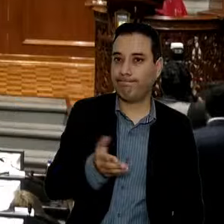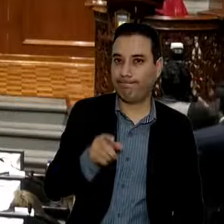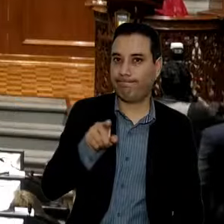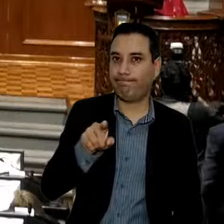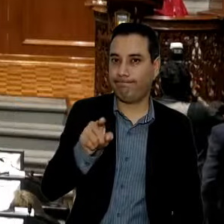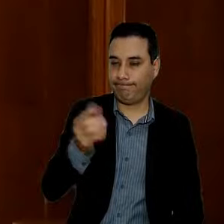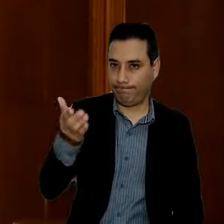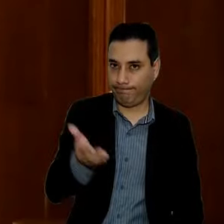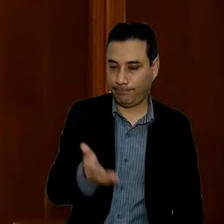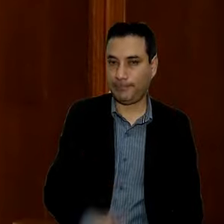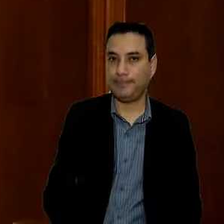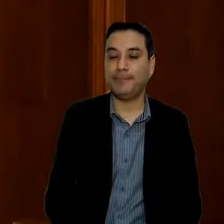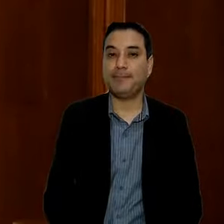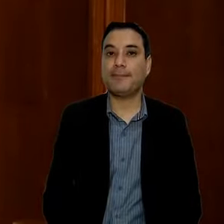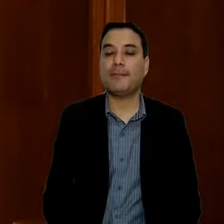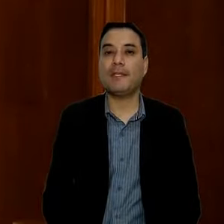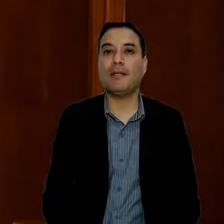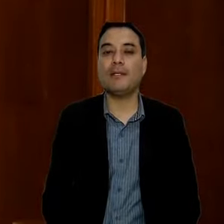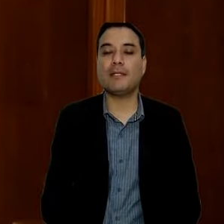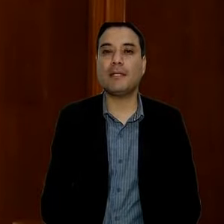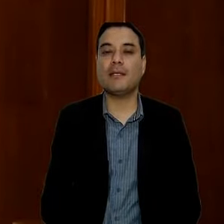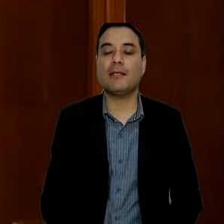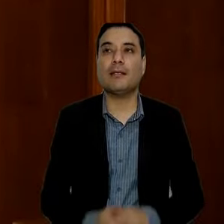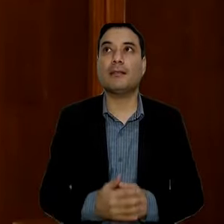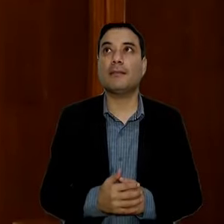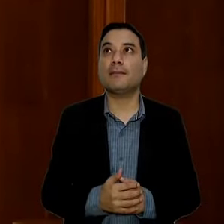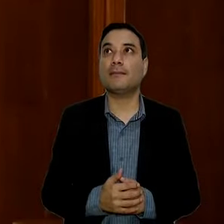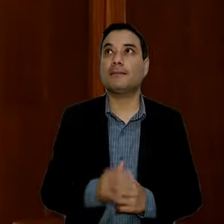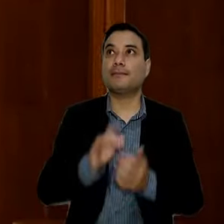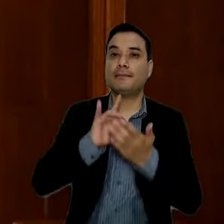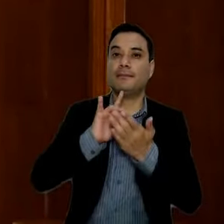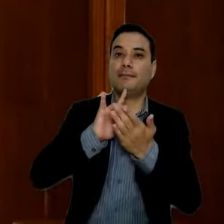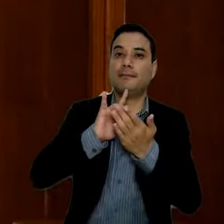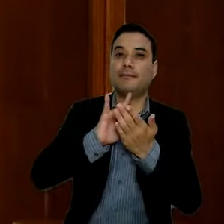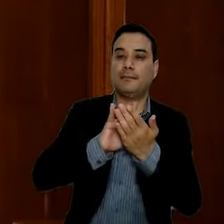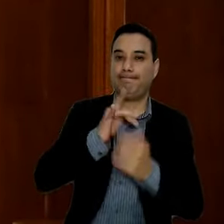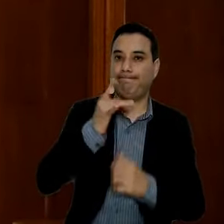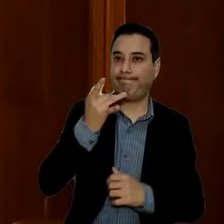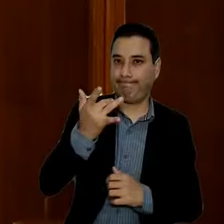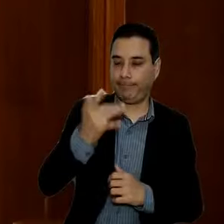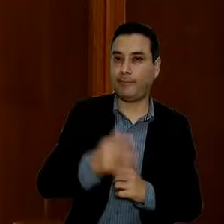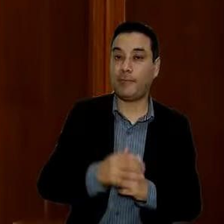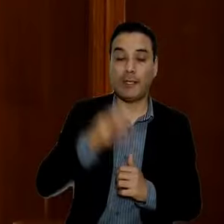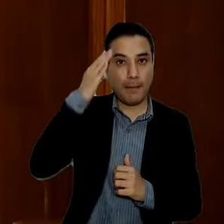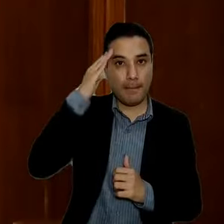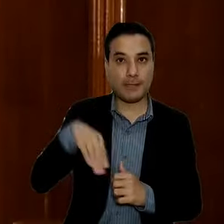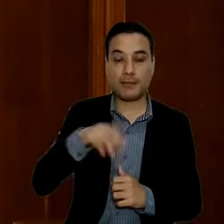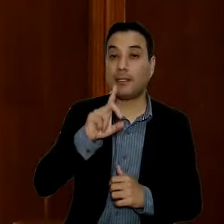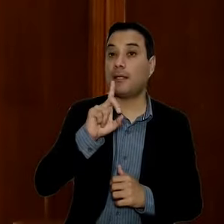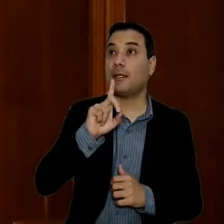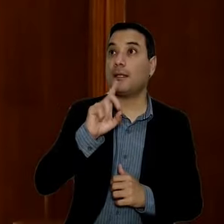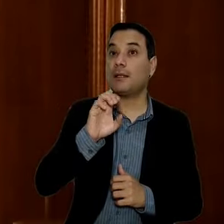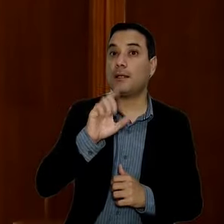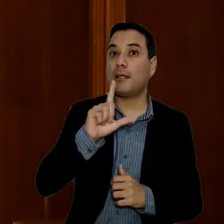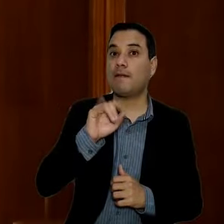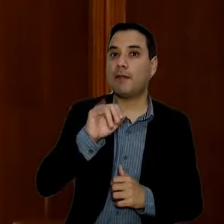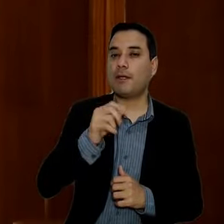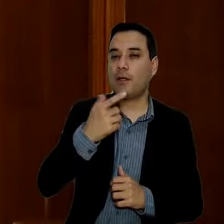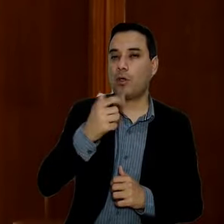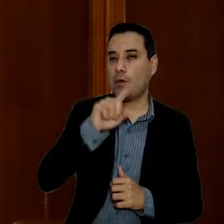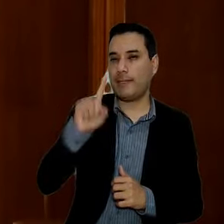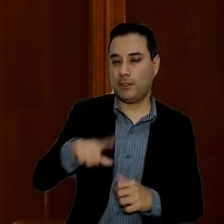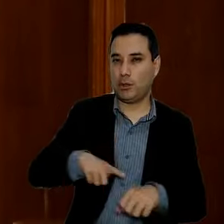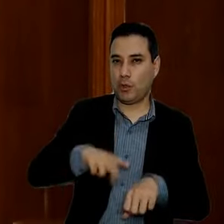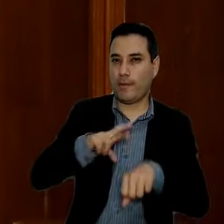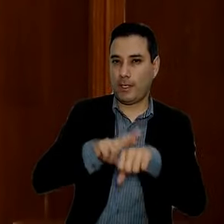legislativo aprovecho para agradecer muy cumplidamente a la maestra Delfina Gómez Álvarez gobernadora del